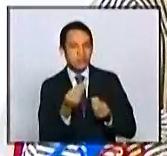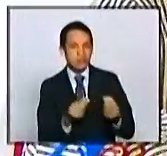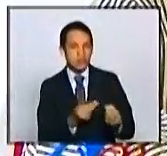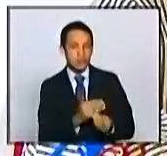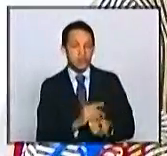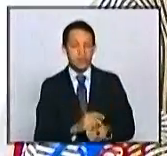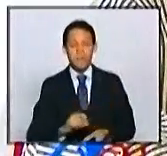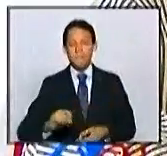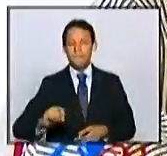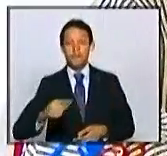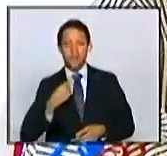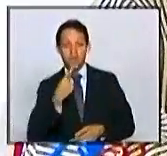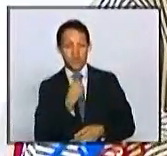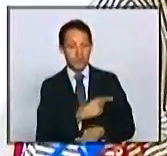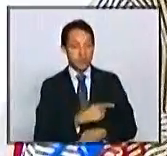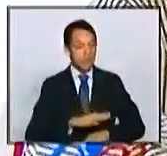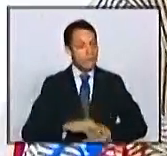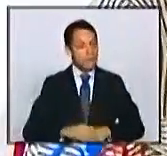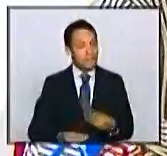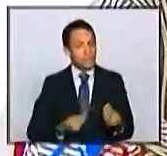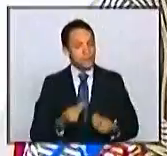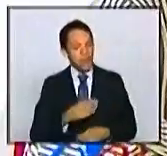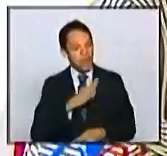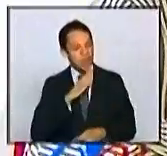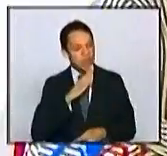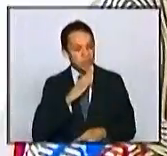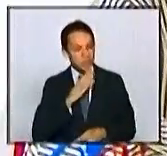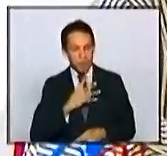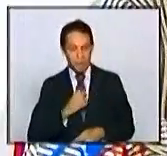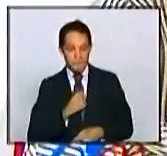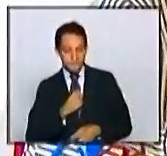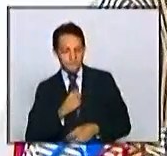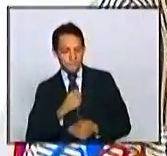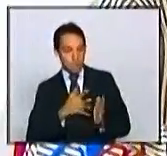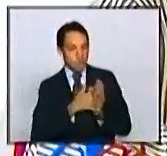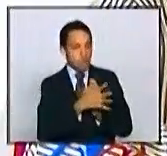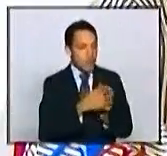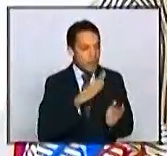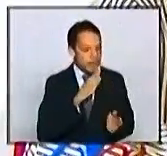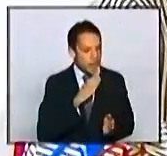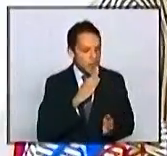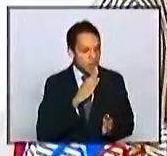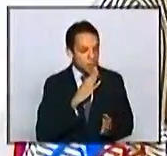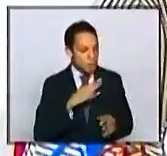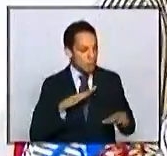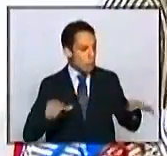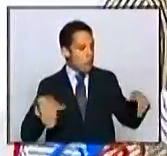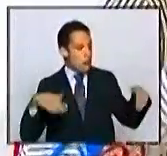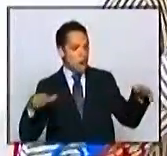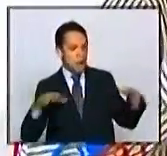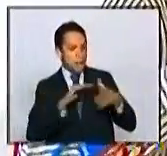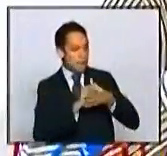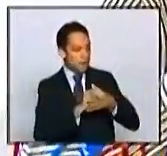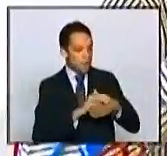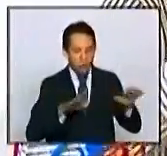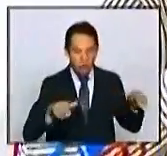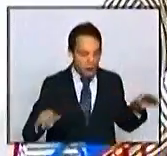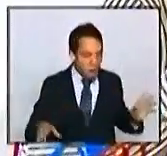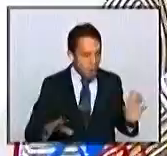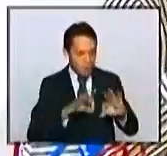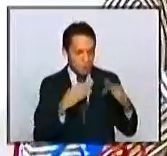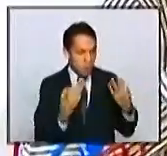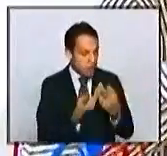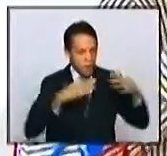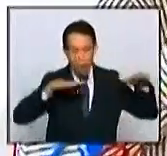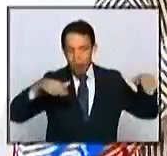lo primero que hacen es, ¿y yo ahora a quién le cuento? Y no tienen a quién contarle. Entonces se genera un trastorno psicológico en muchos